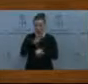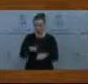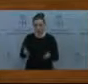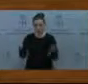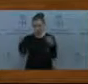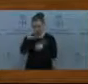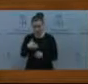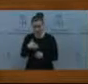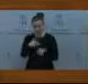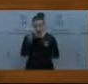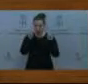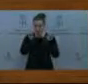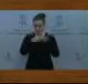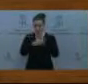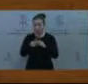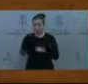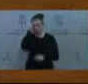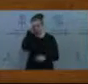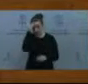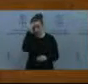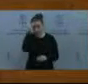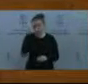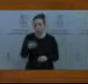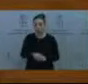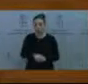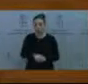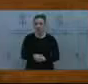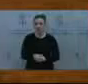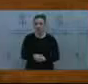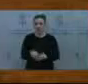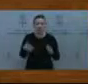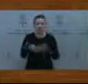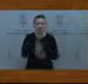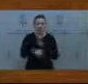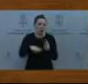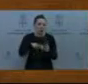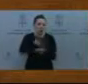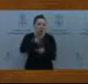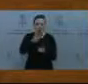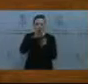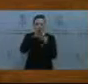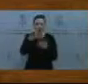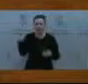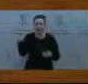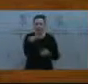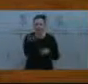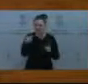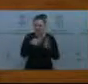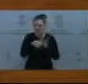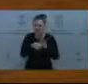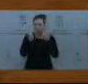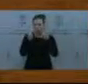parece que es una malísima noticia para la educación infantil en Asturias, que es un